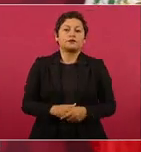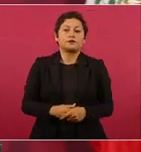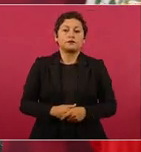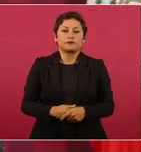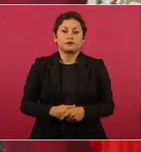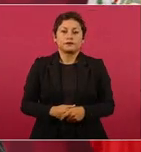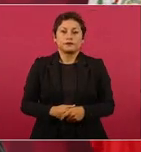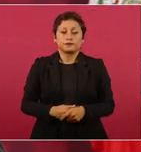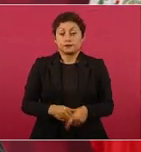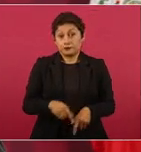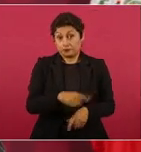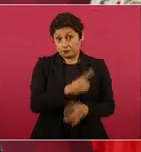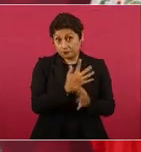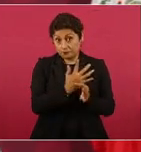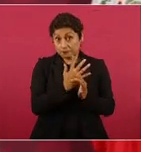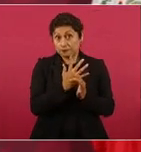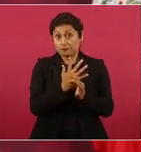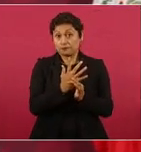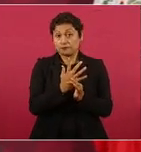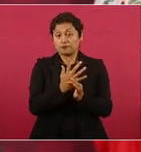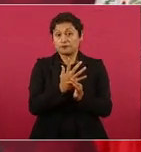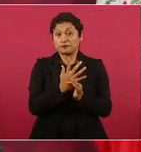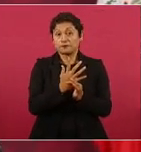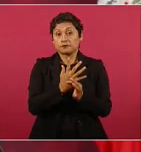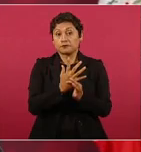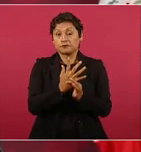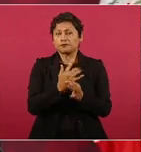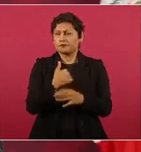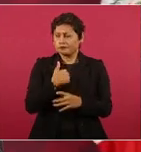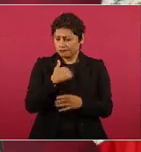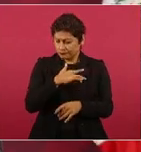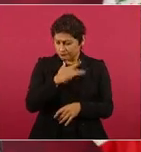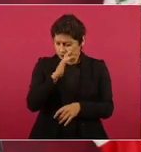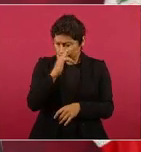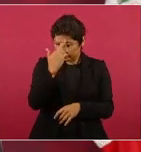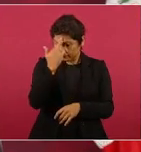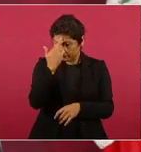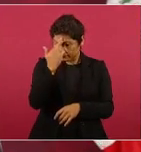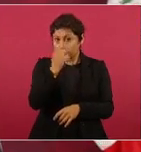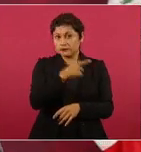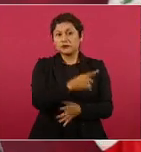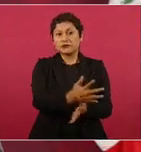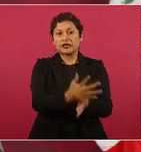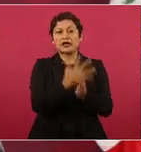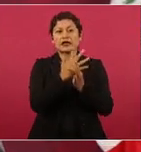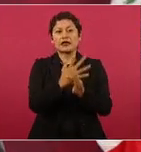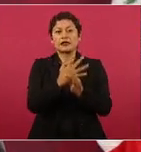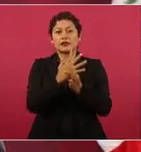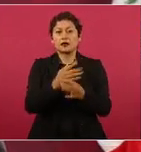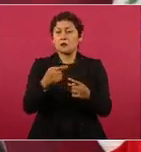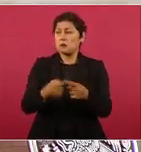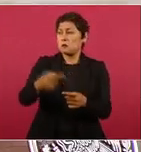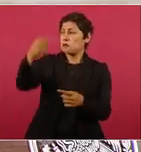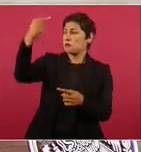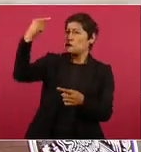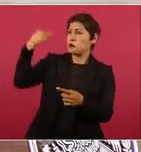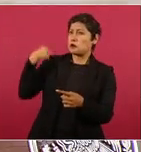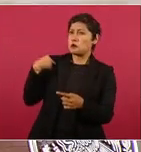Dijo, si mal no recuerdo, que llevaba tiempo sin conocer un